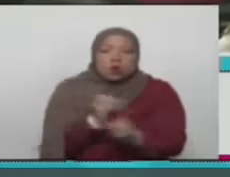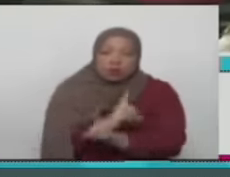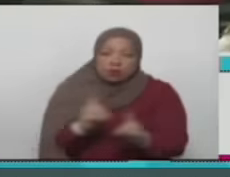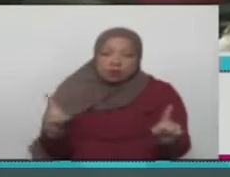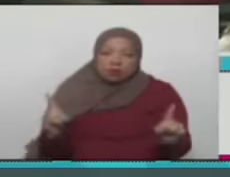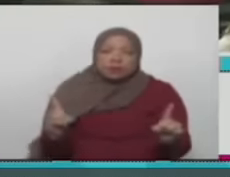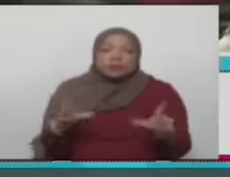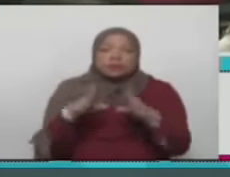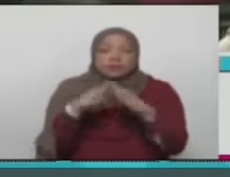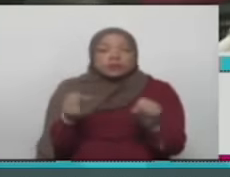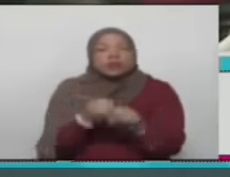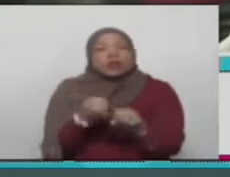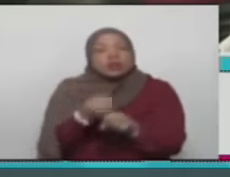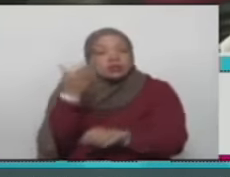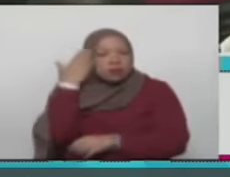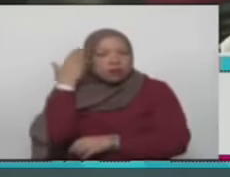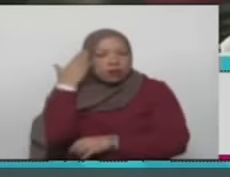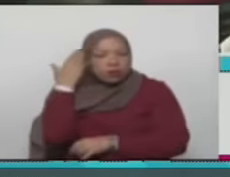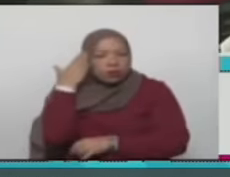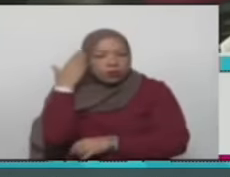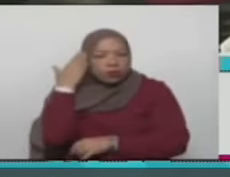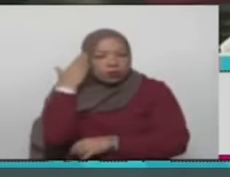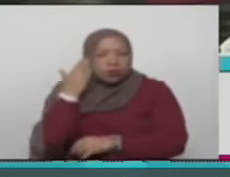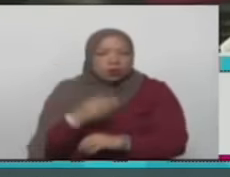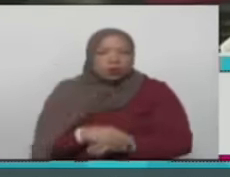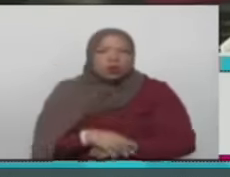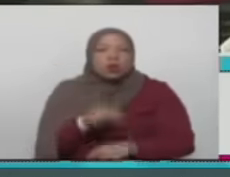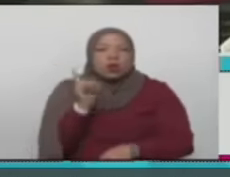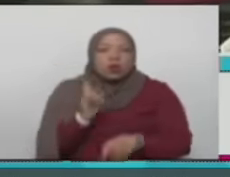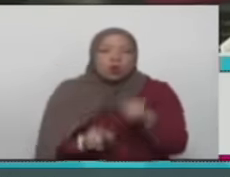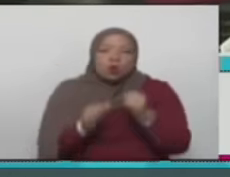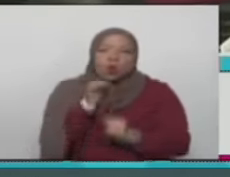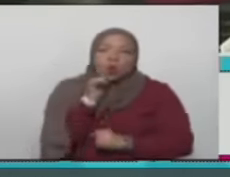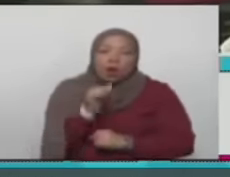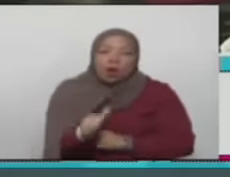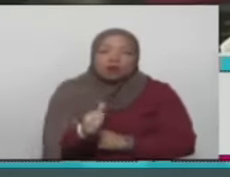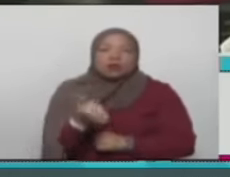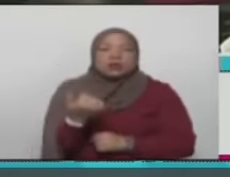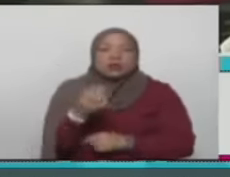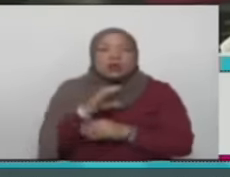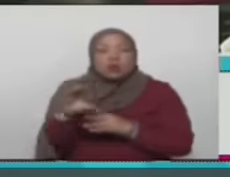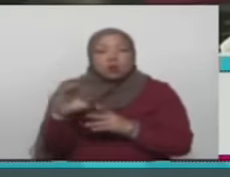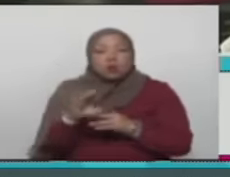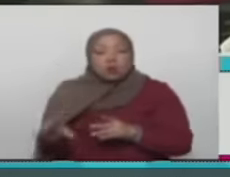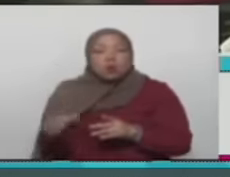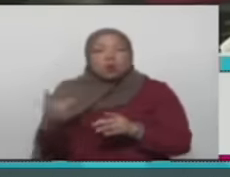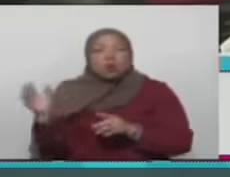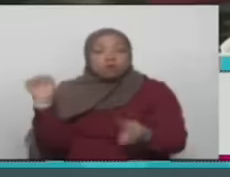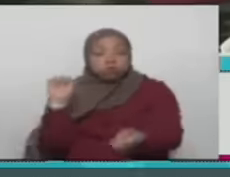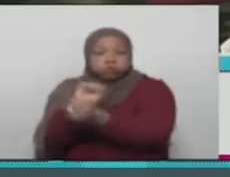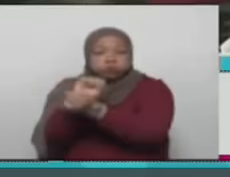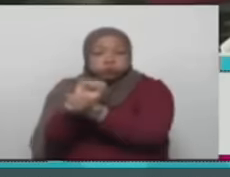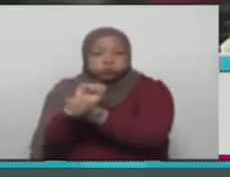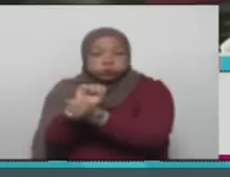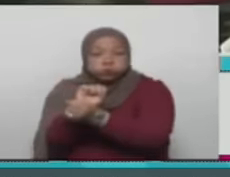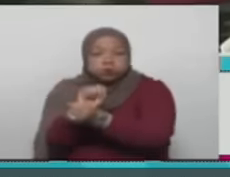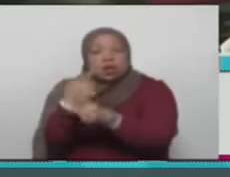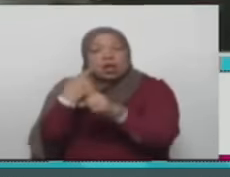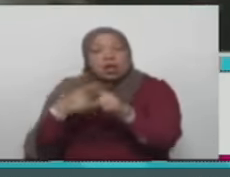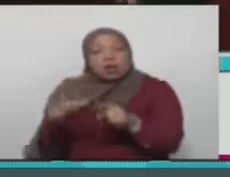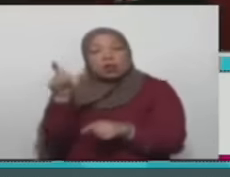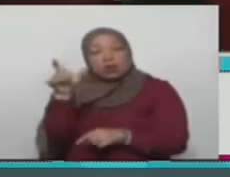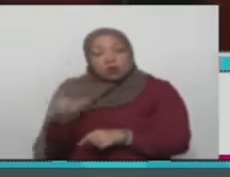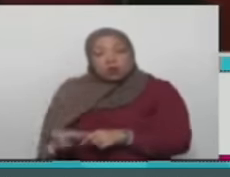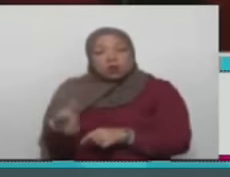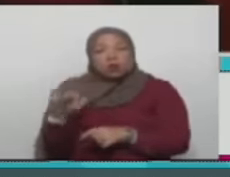que todos sabemos, bueno, es que hay hechos de carácter delictivo. Es el otro elemento